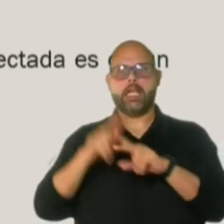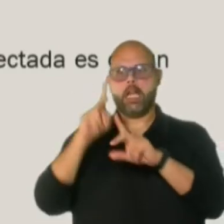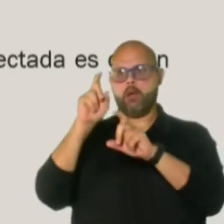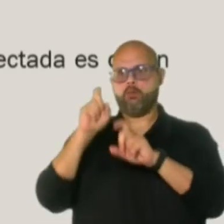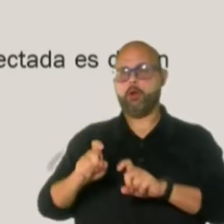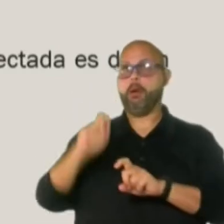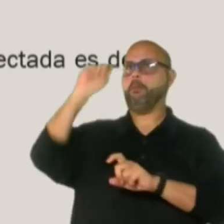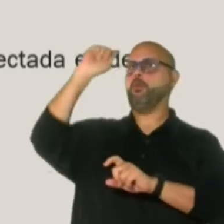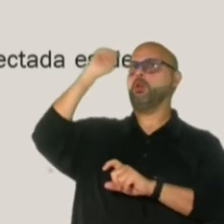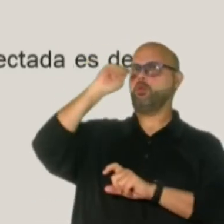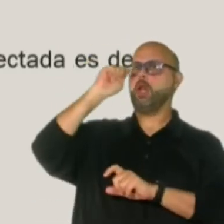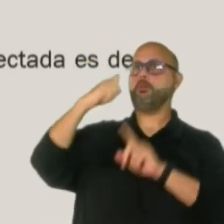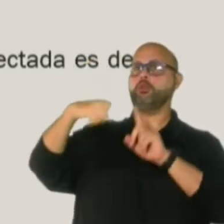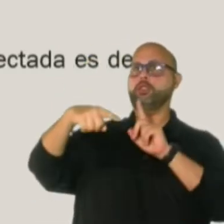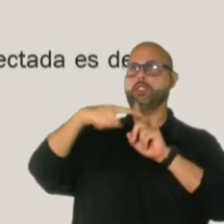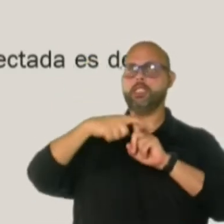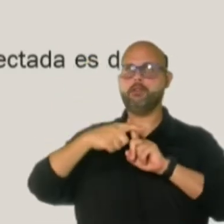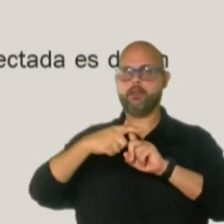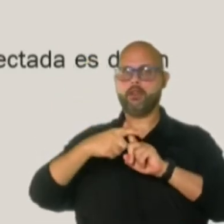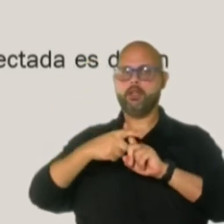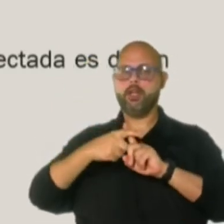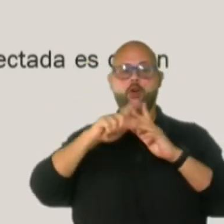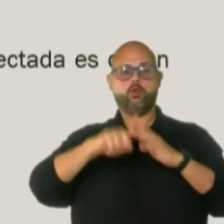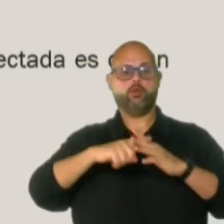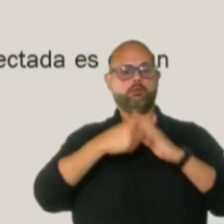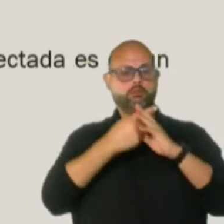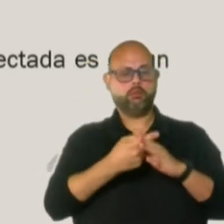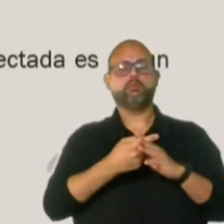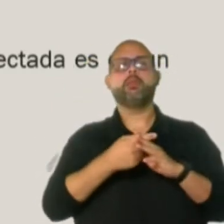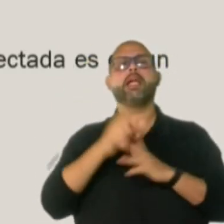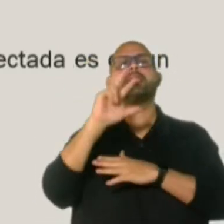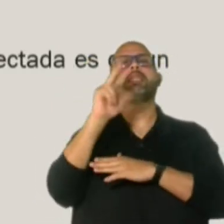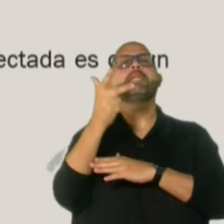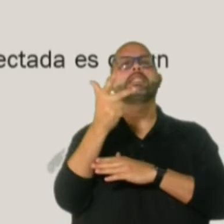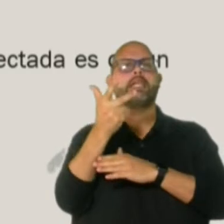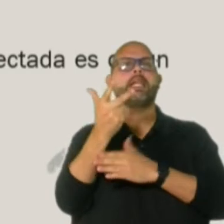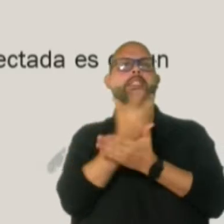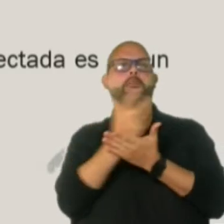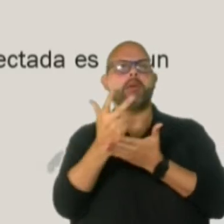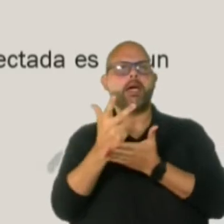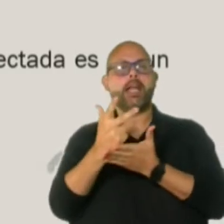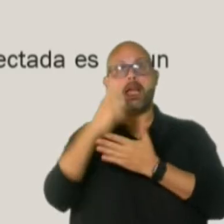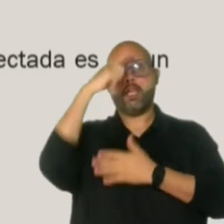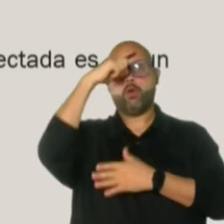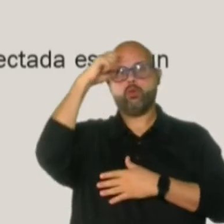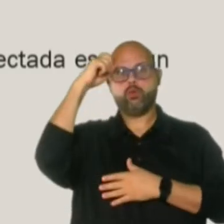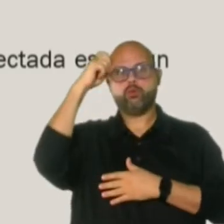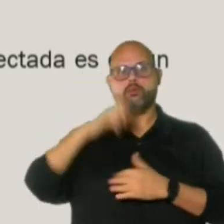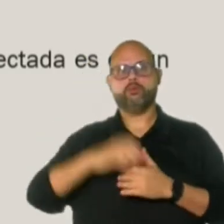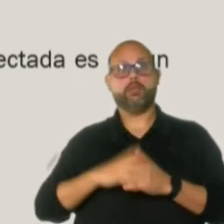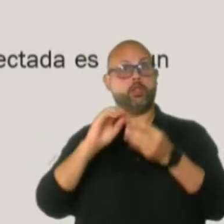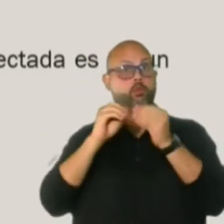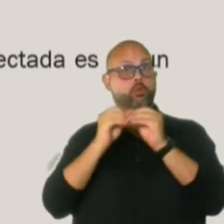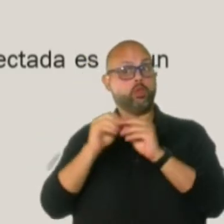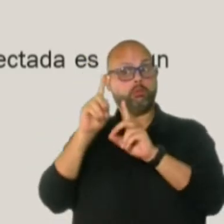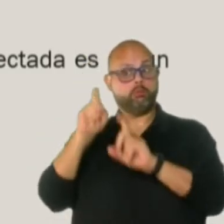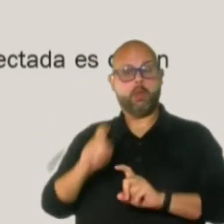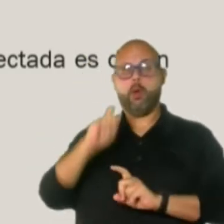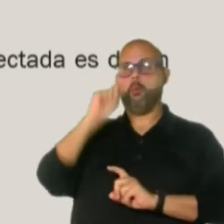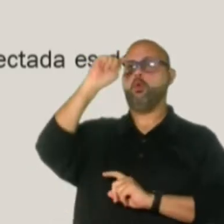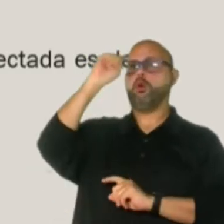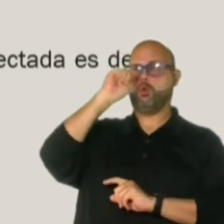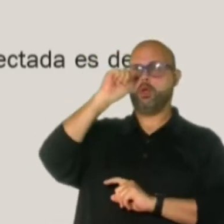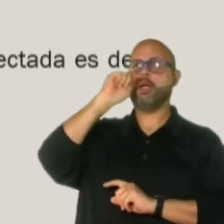de la tercera semana del mes de junio. El número de pruebas moleculares positivas semanalmente podría alcanzar